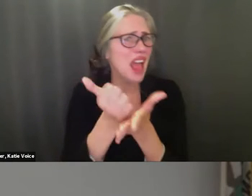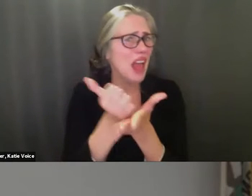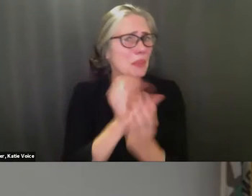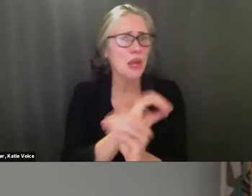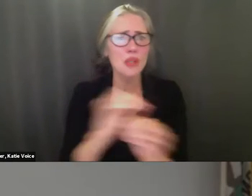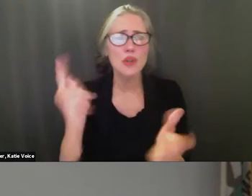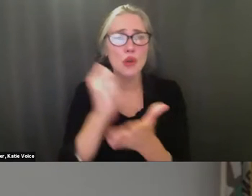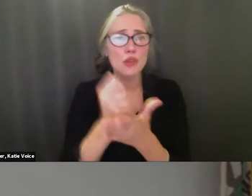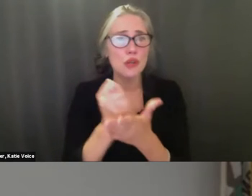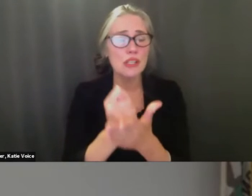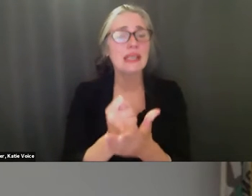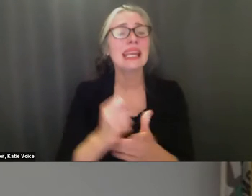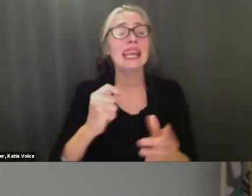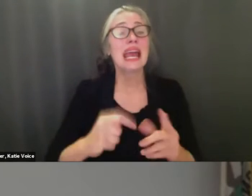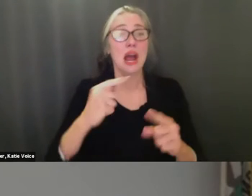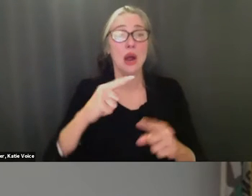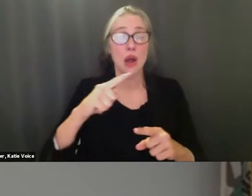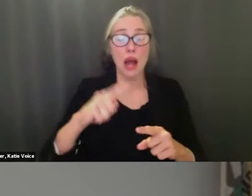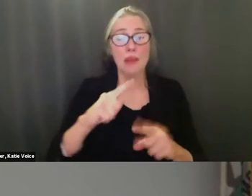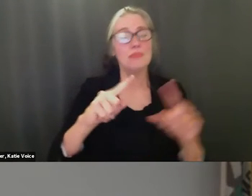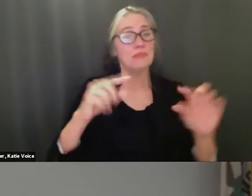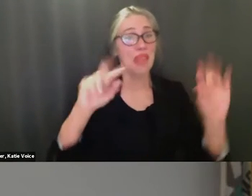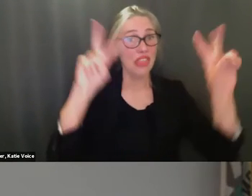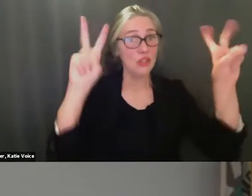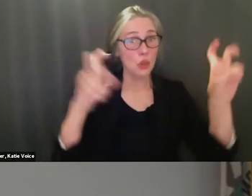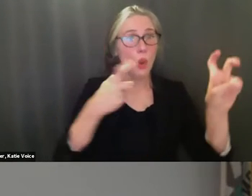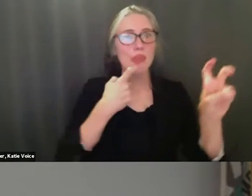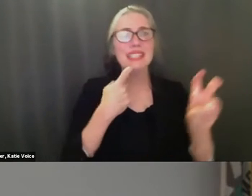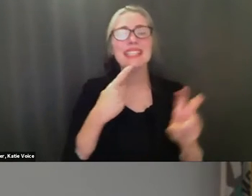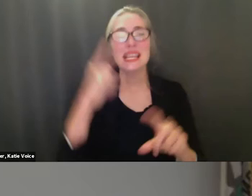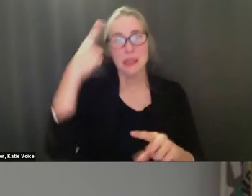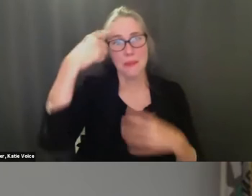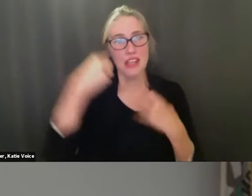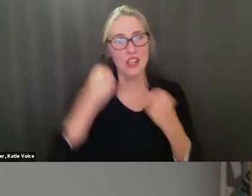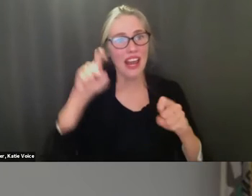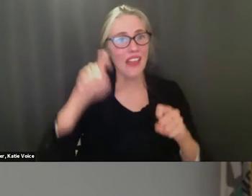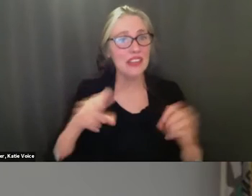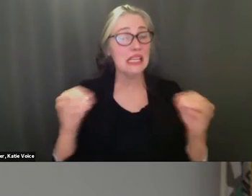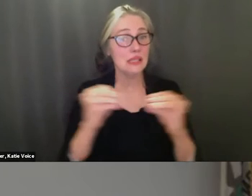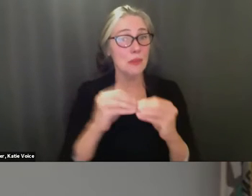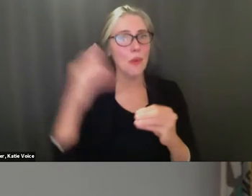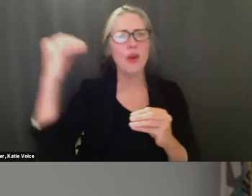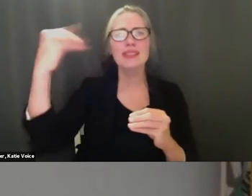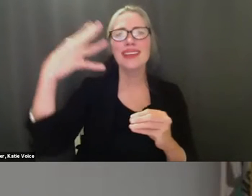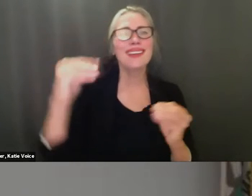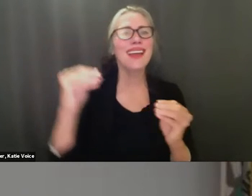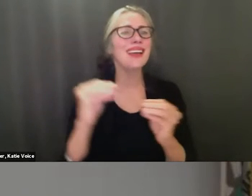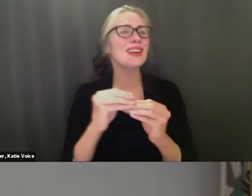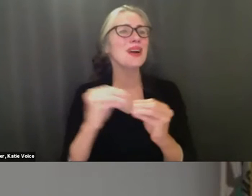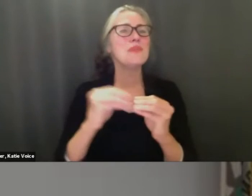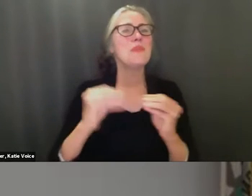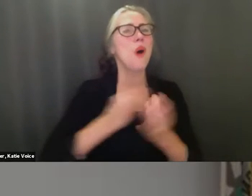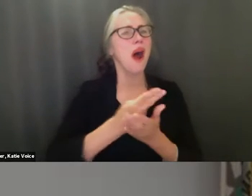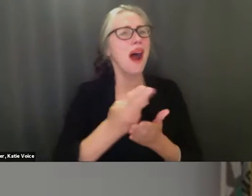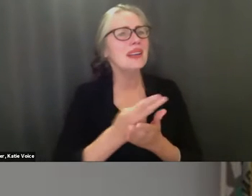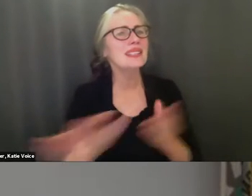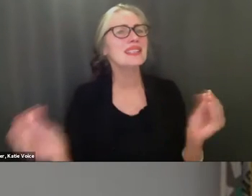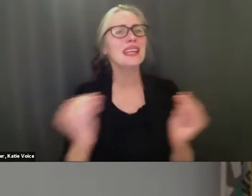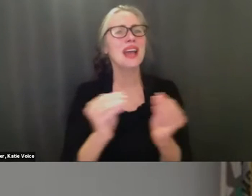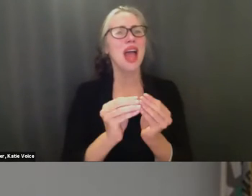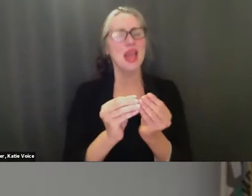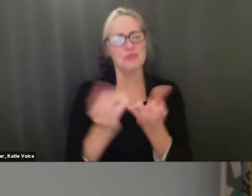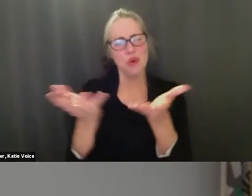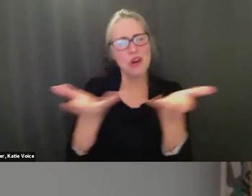palabras de Glenn Close, lo que la salud mental necesita es más candor, más luz del sol y más